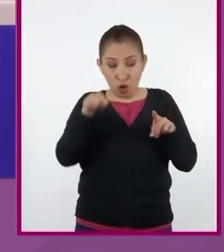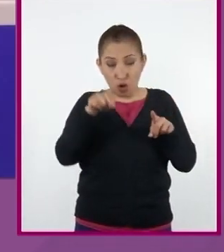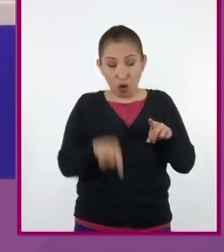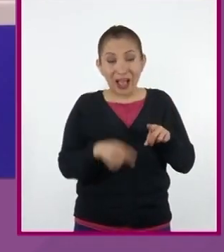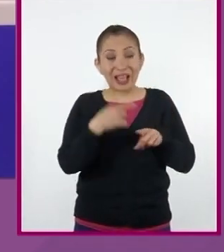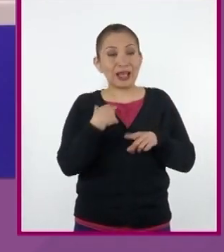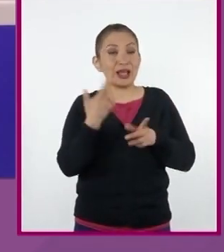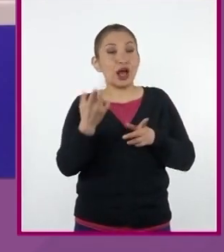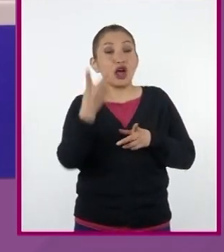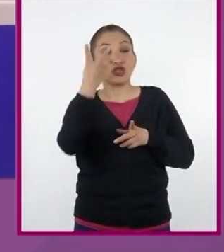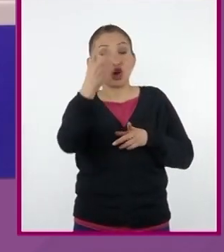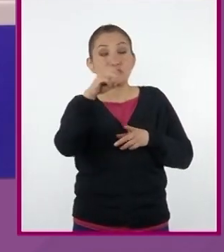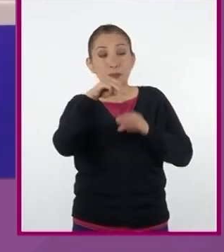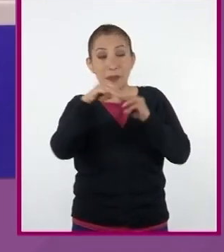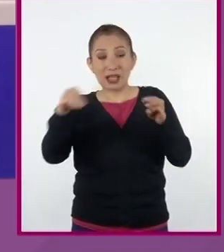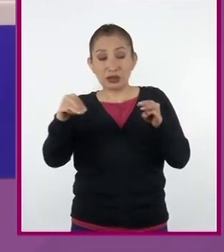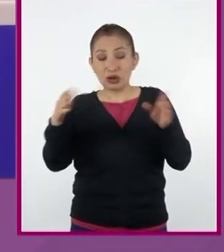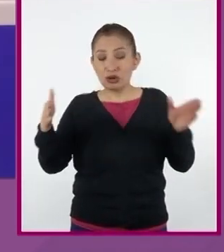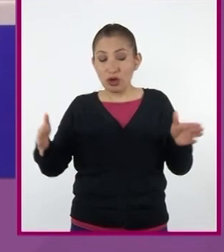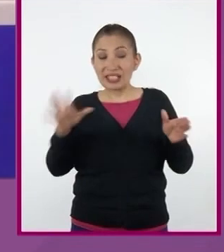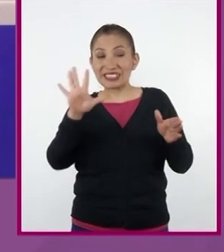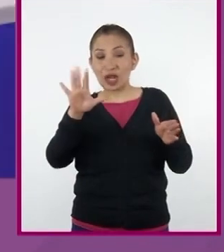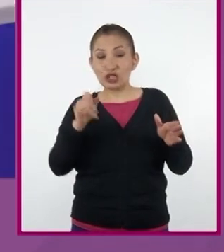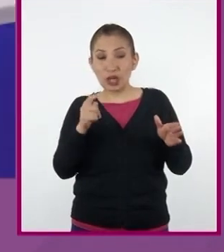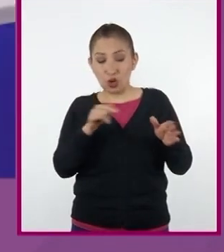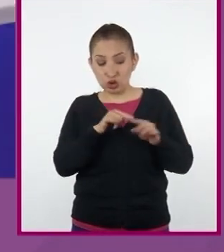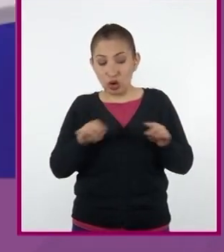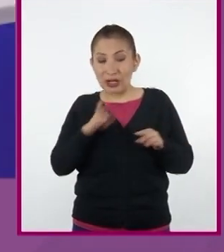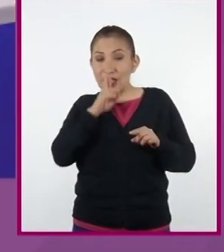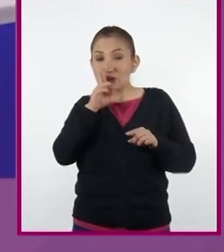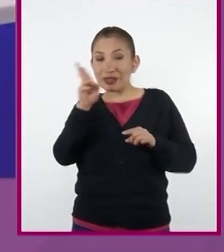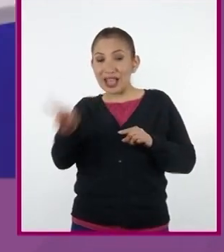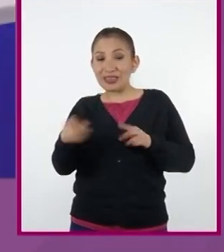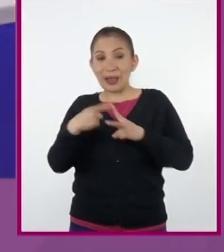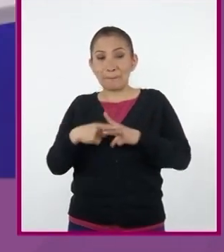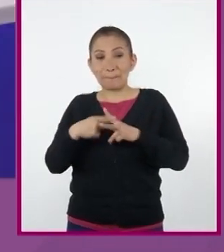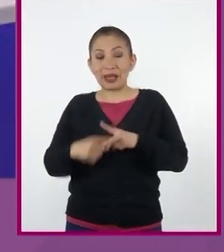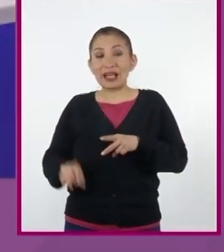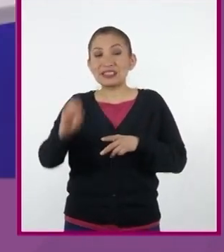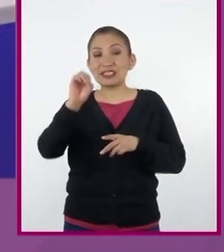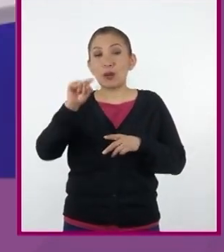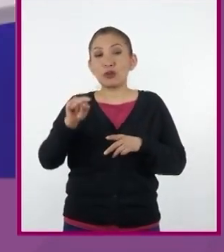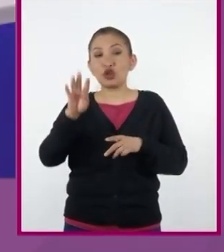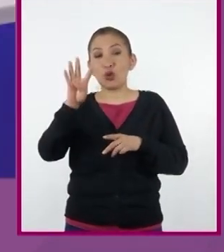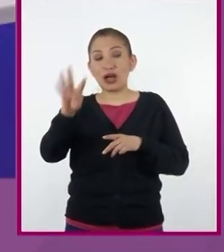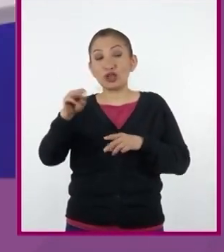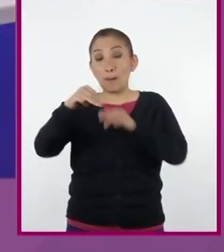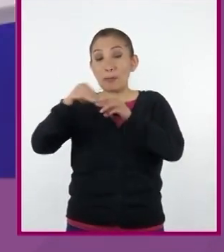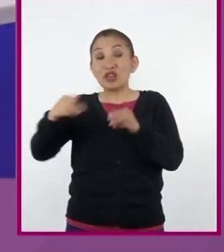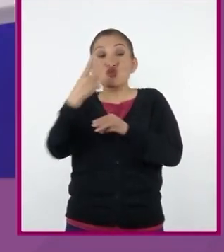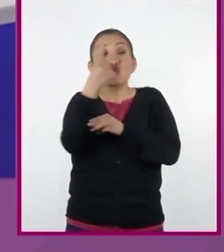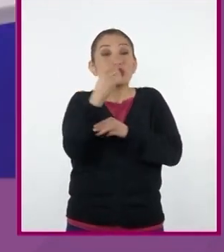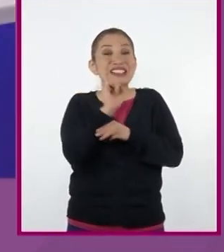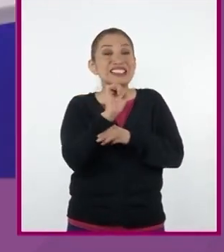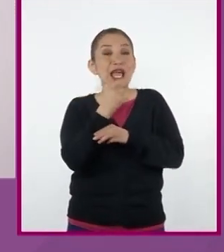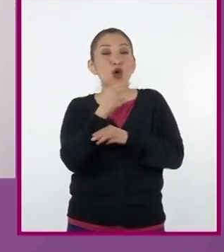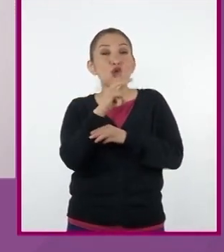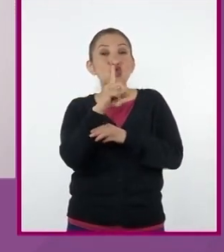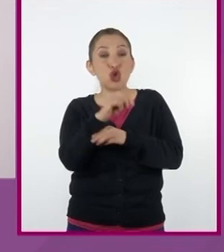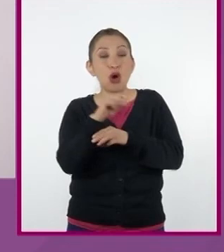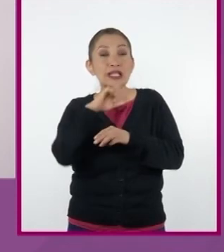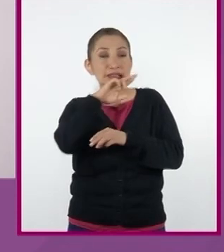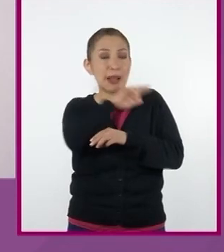es decir, 2 metros entre 5 segundos, el resultado de la división es 0.4 metros por segundo, que